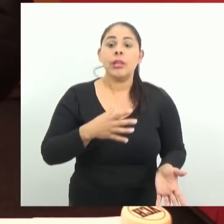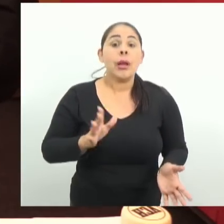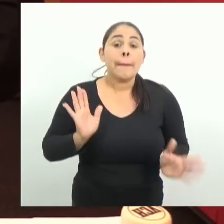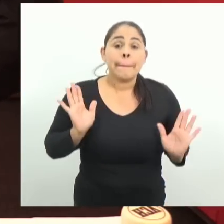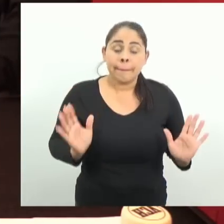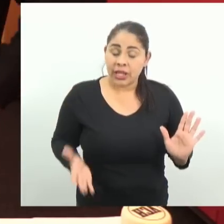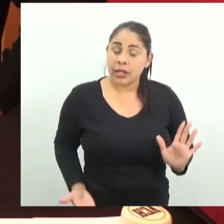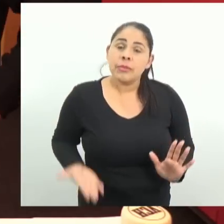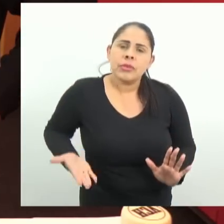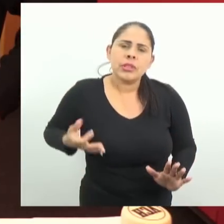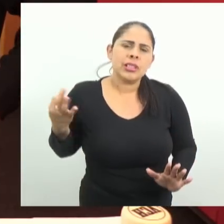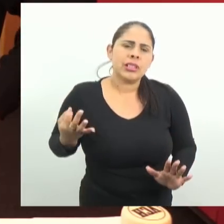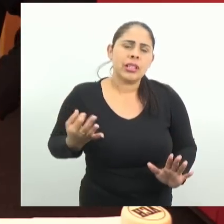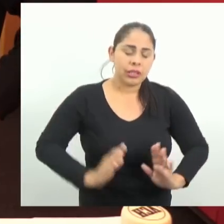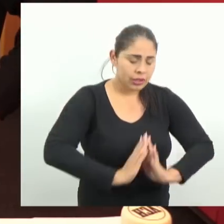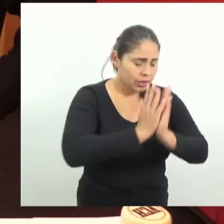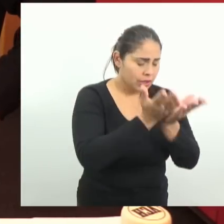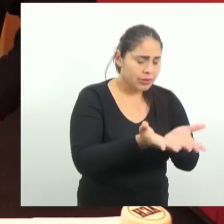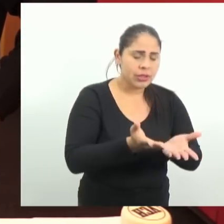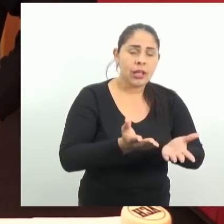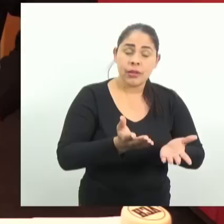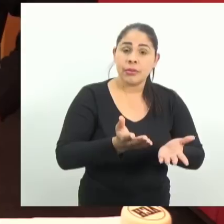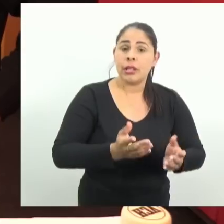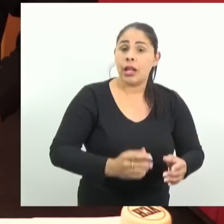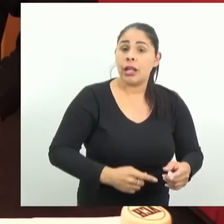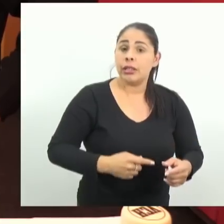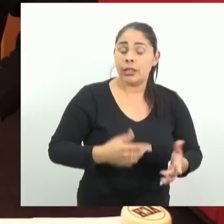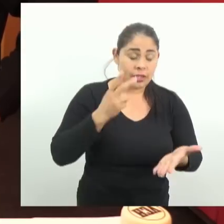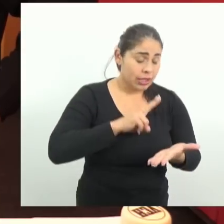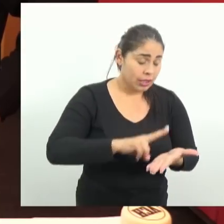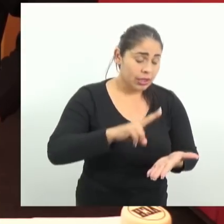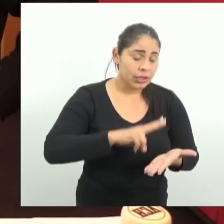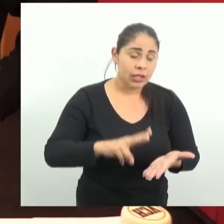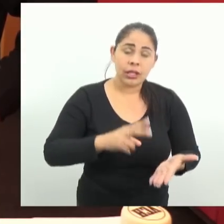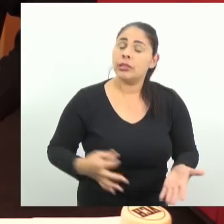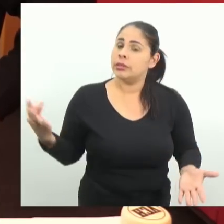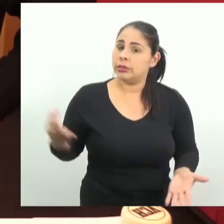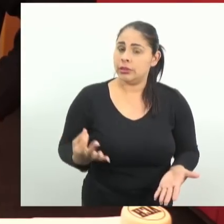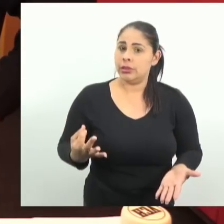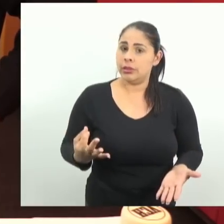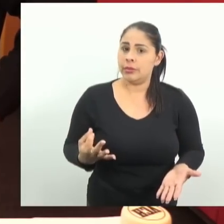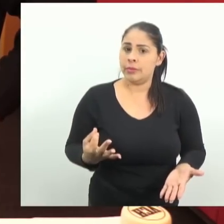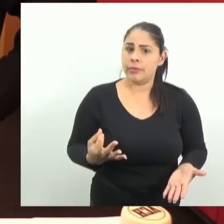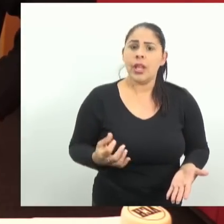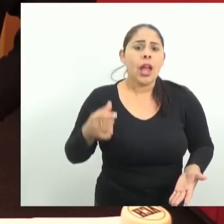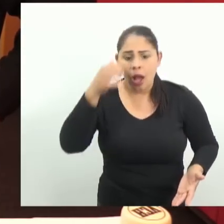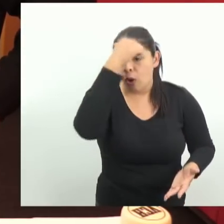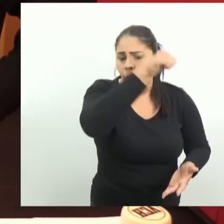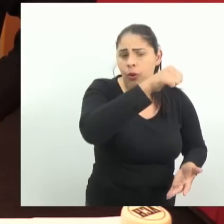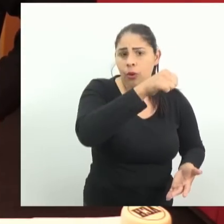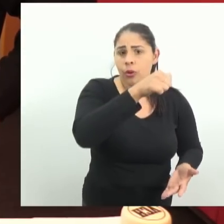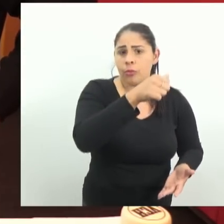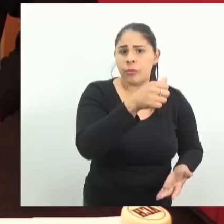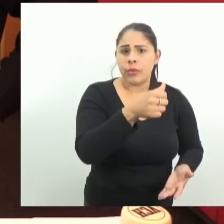Porque toda nuestra vida, Jesucristo tuvo razón. El hombre no vive del pan solo, sino